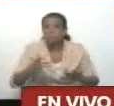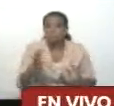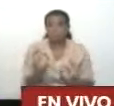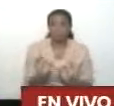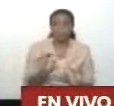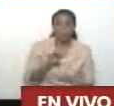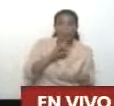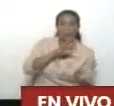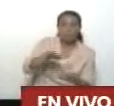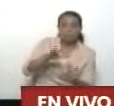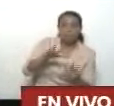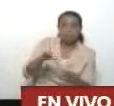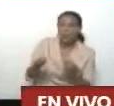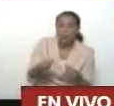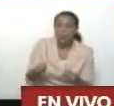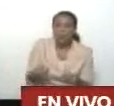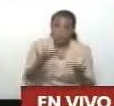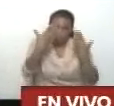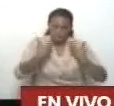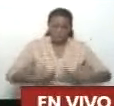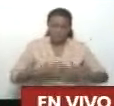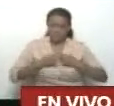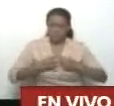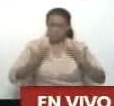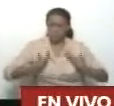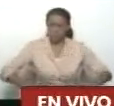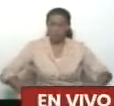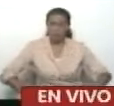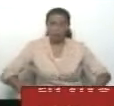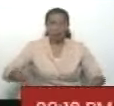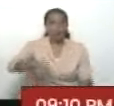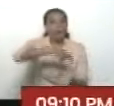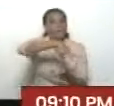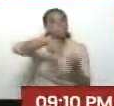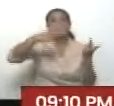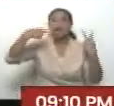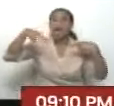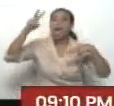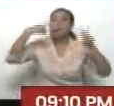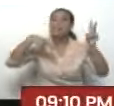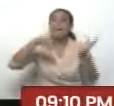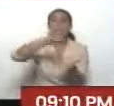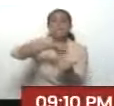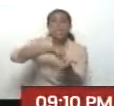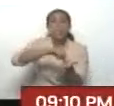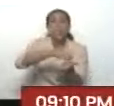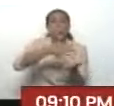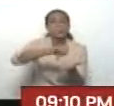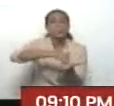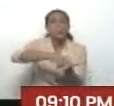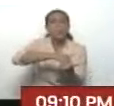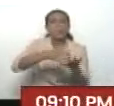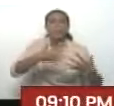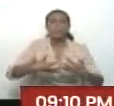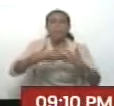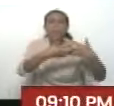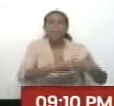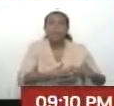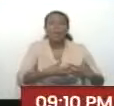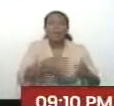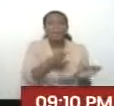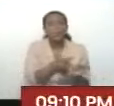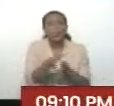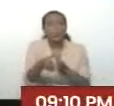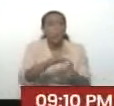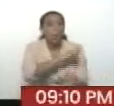tenido. Y me quise vestir de Bolívar y pasearme por Times Square, por Central Park. Crucé una